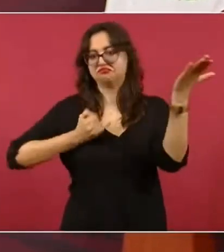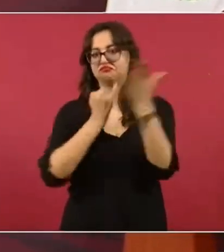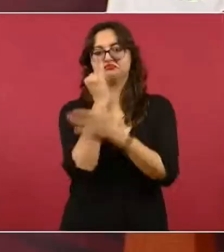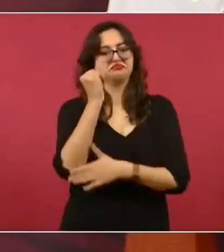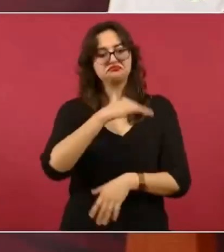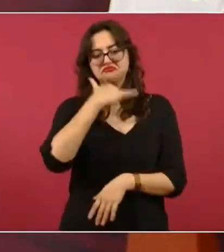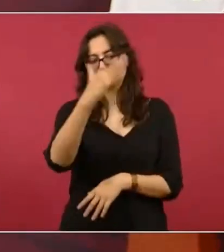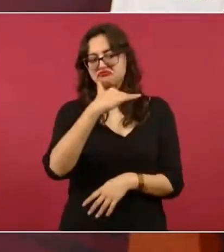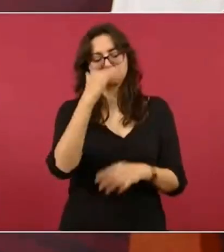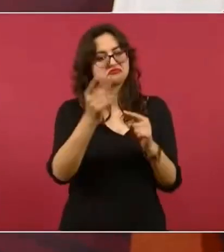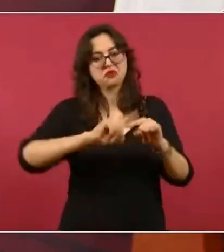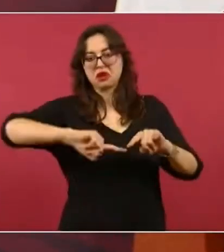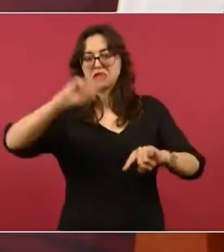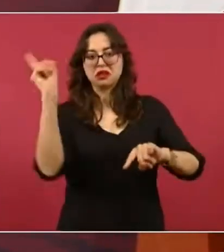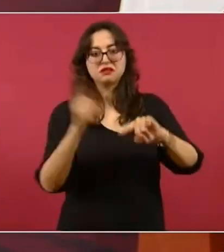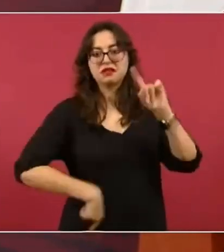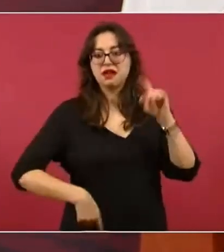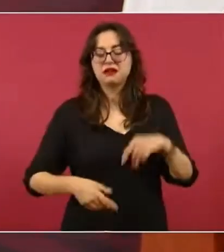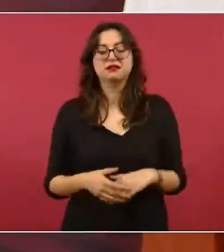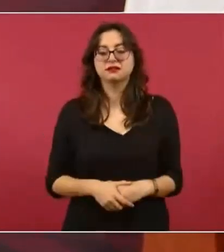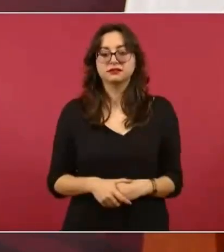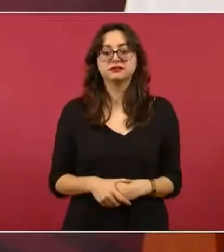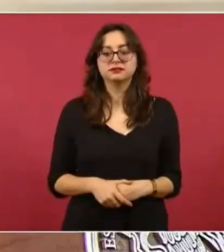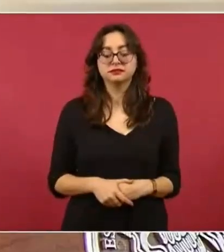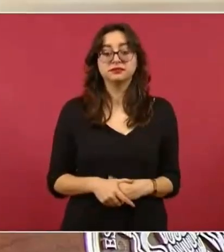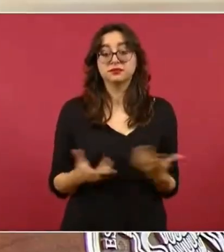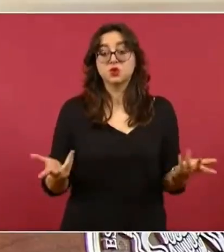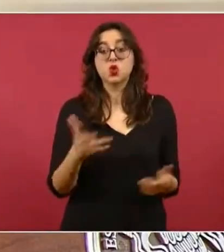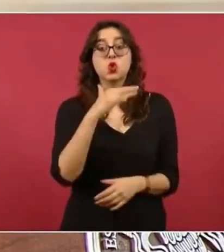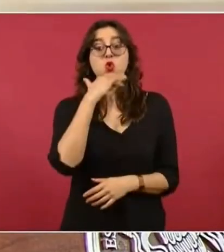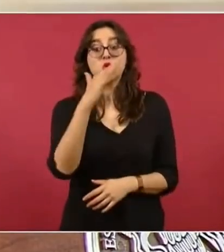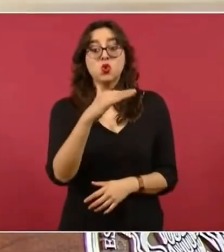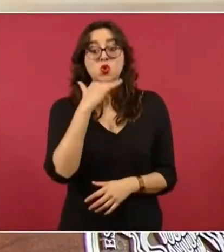es al mismo tiempo una fuente